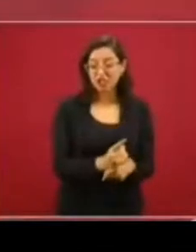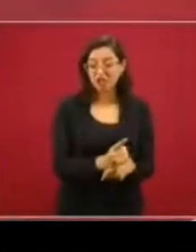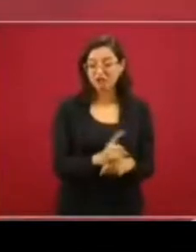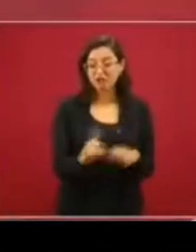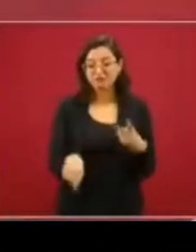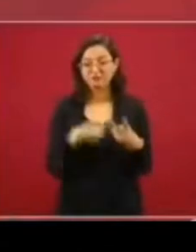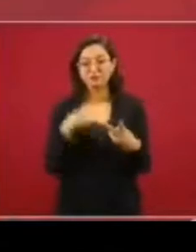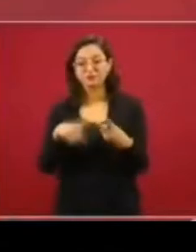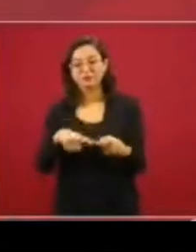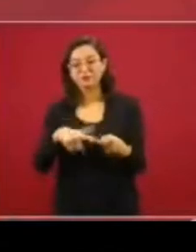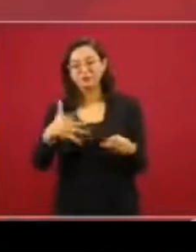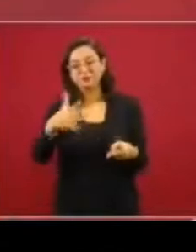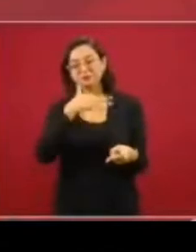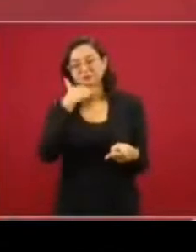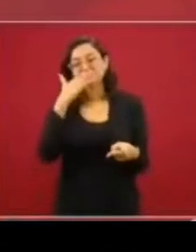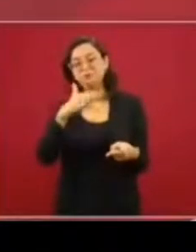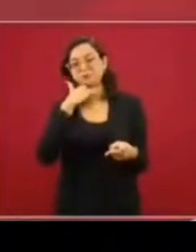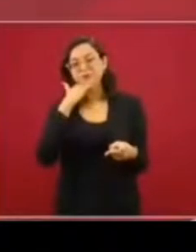y corrupción